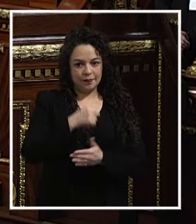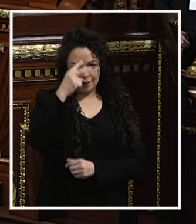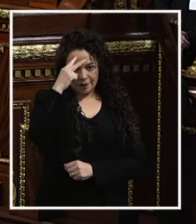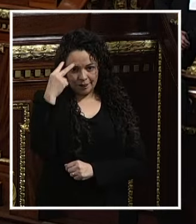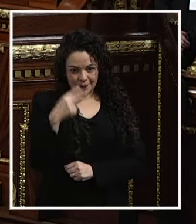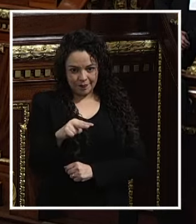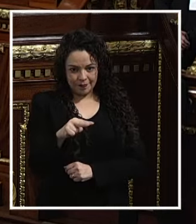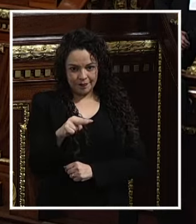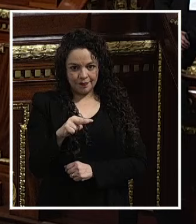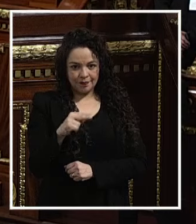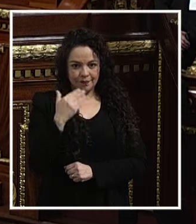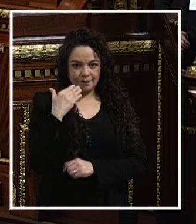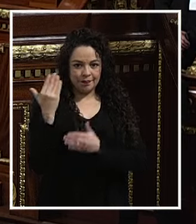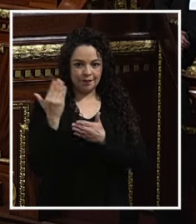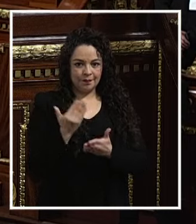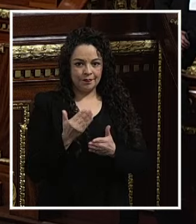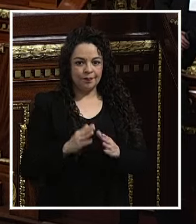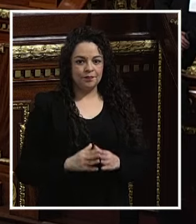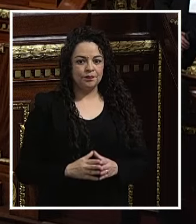México.